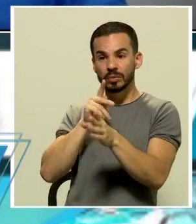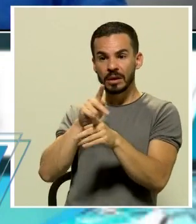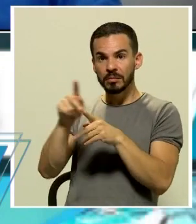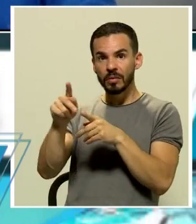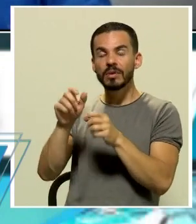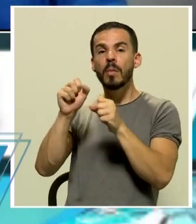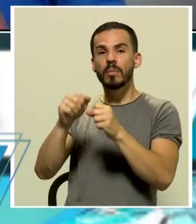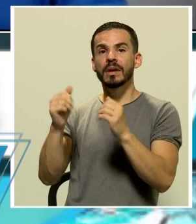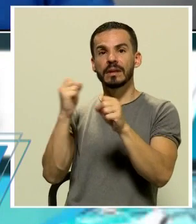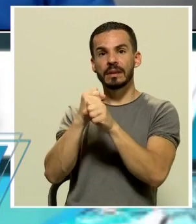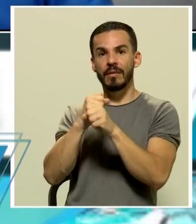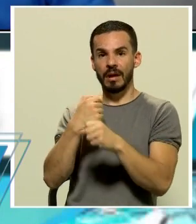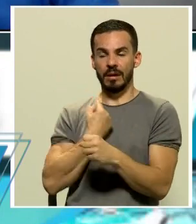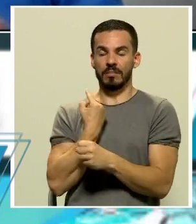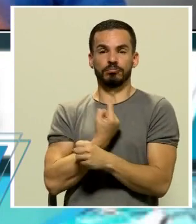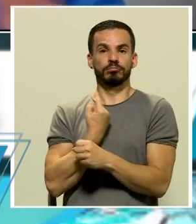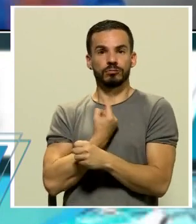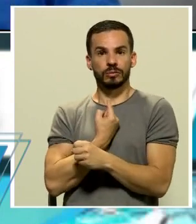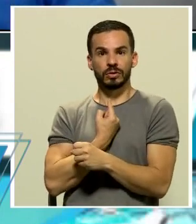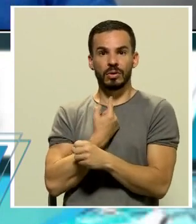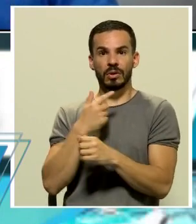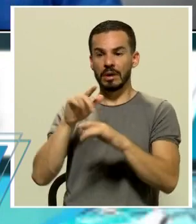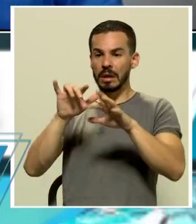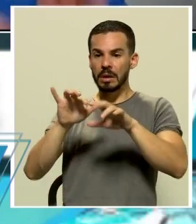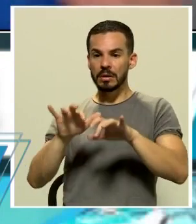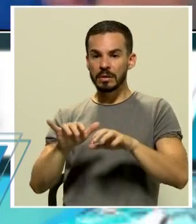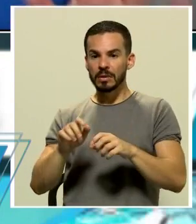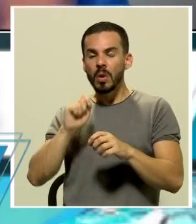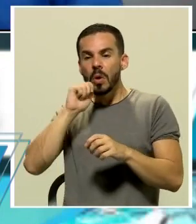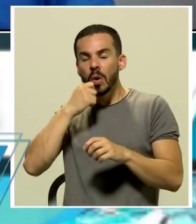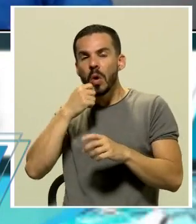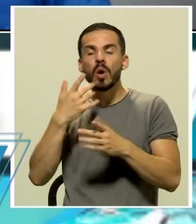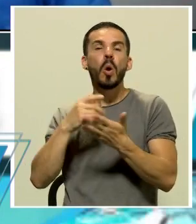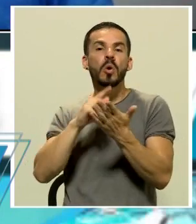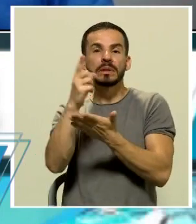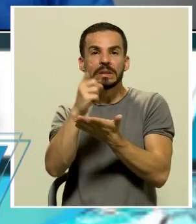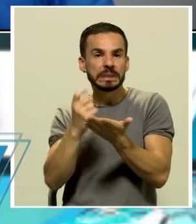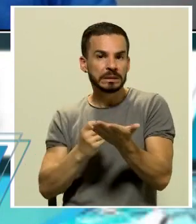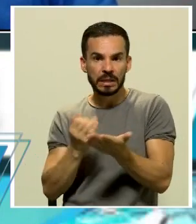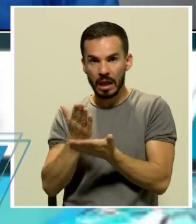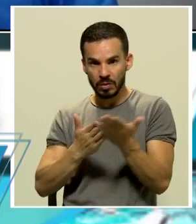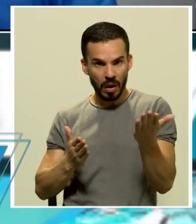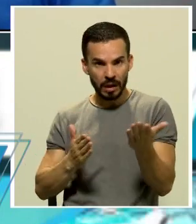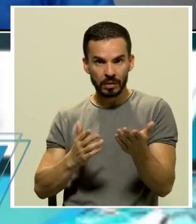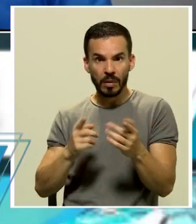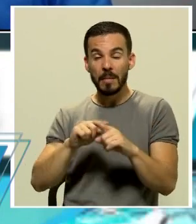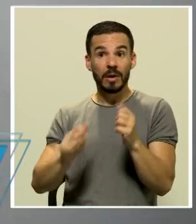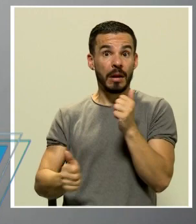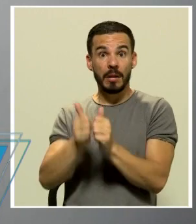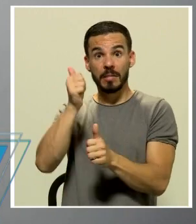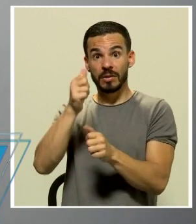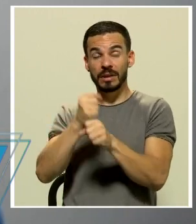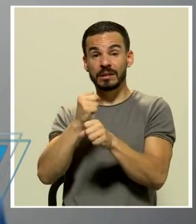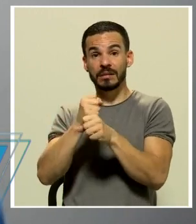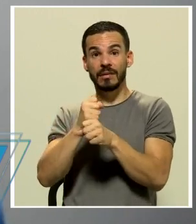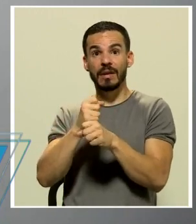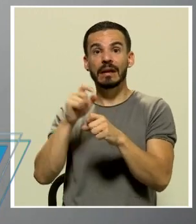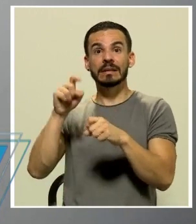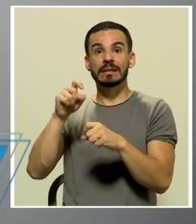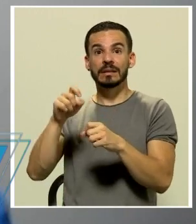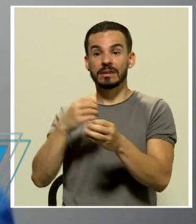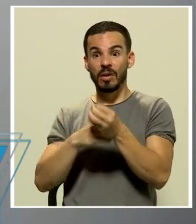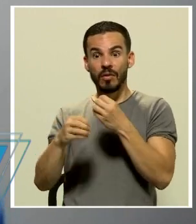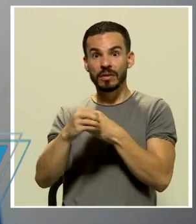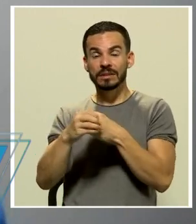pueden hacer el trabajo ellos solos, ¿verdad? Están escribiendo código, están diseñando algo, pero la gran mayoría de los trabajos son de